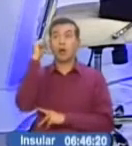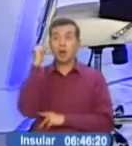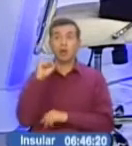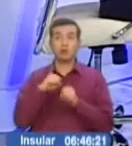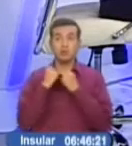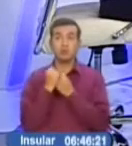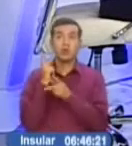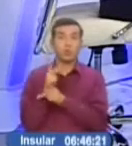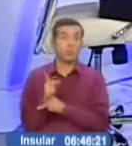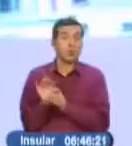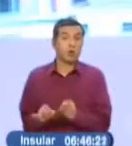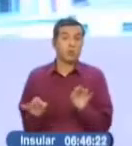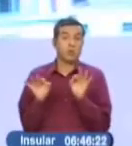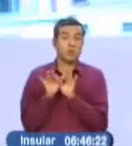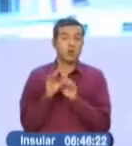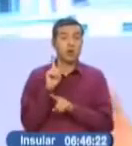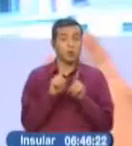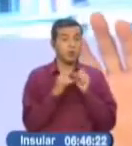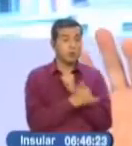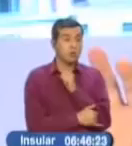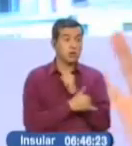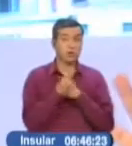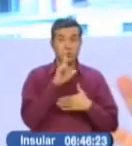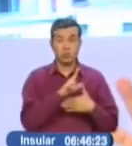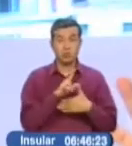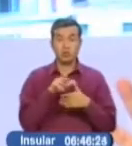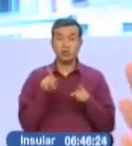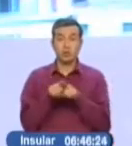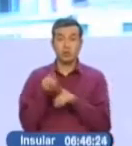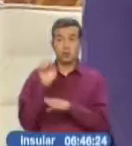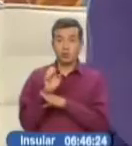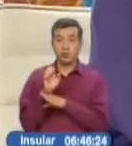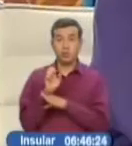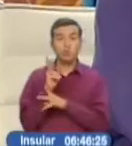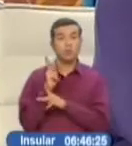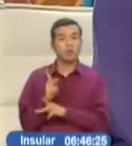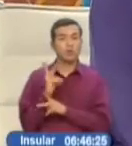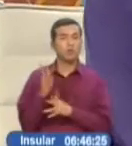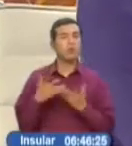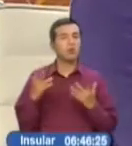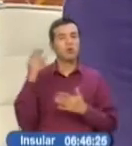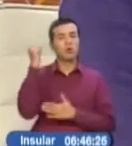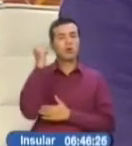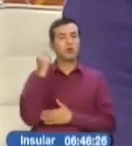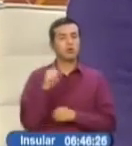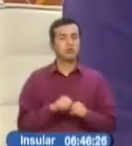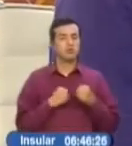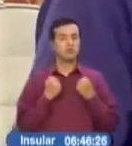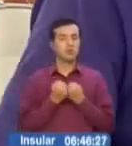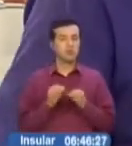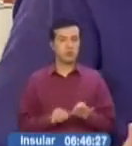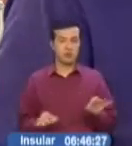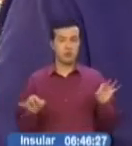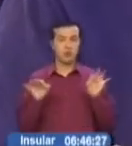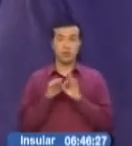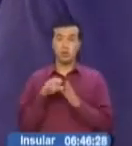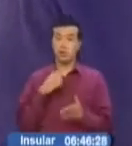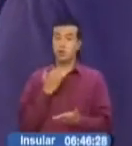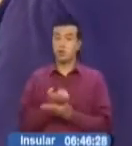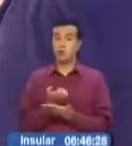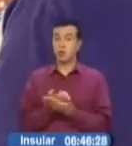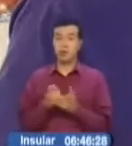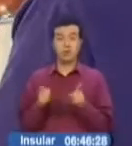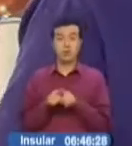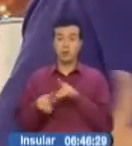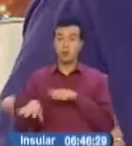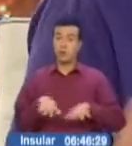sociales que han logrado muchos países latinoamericanos y entre ellos el Ecuador. Pero para defender esos enormes logros sociales se requiere que una economía que también